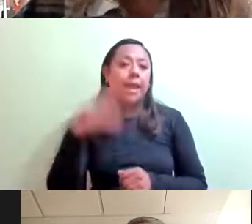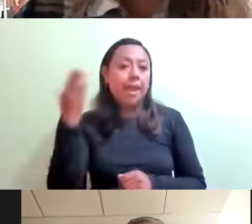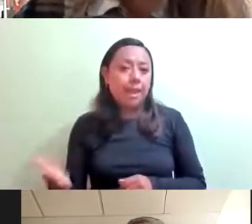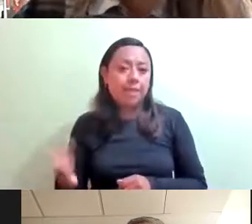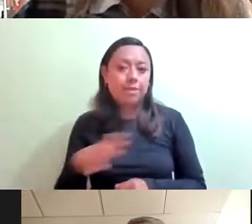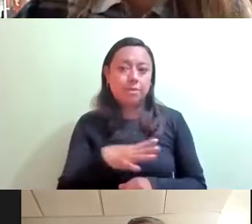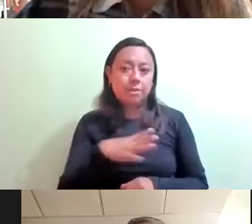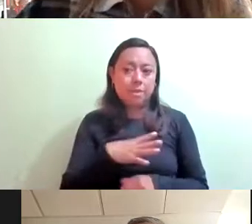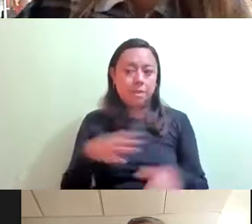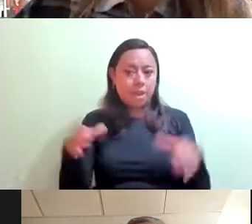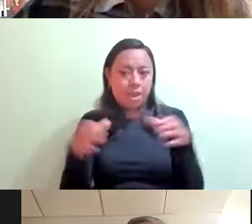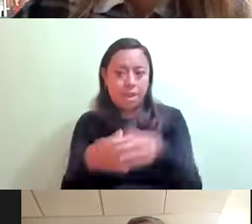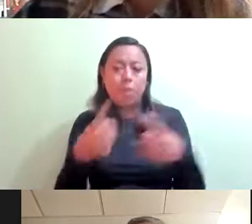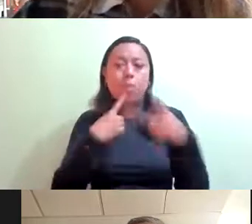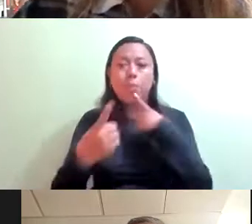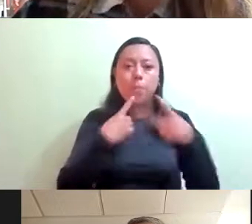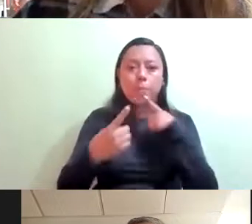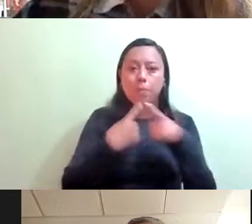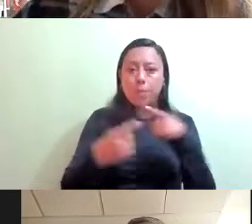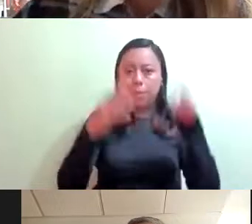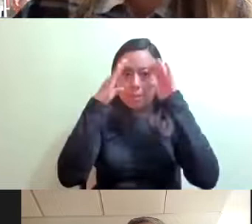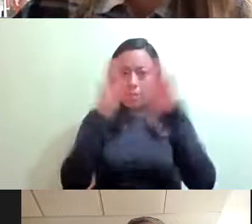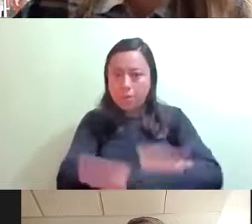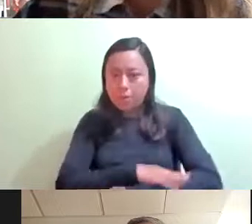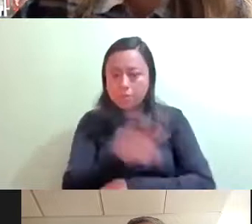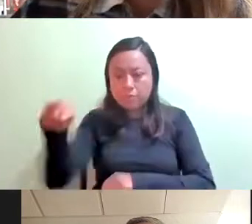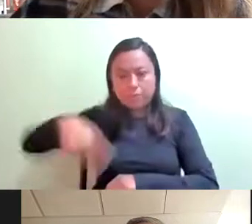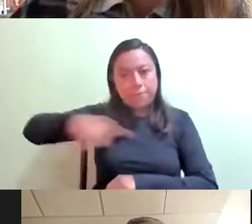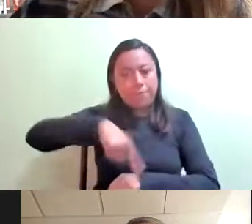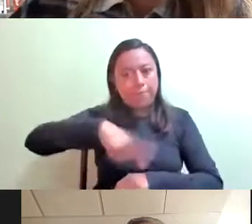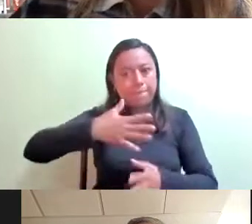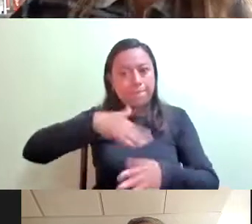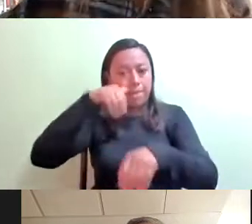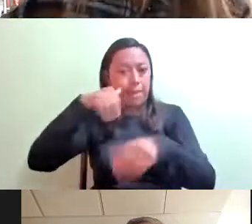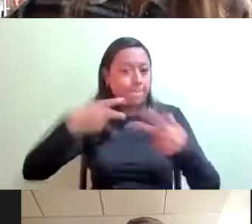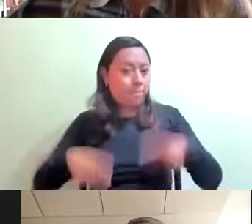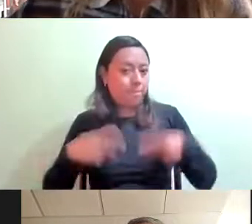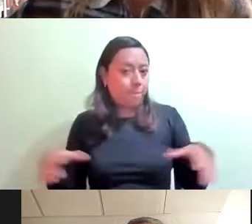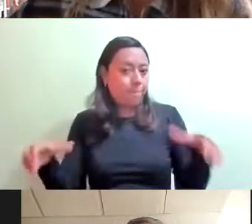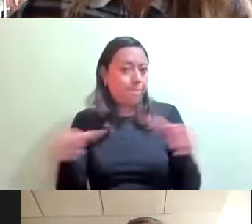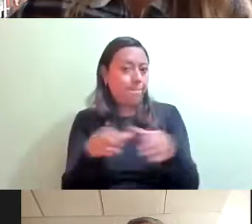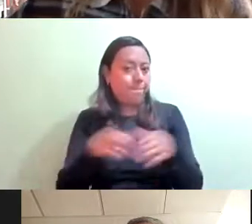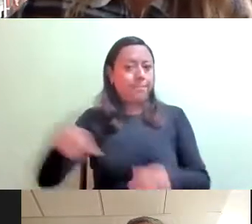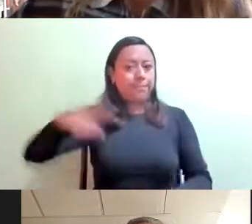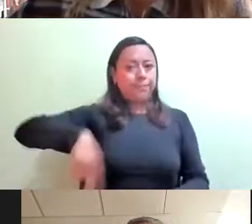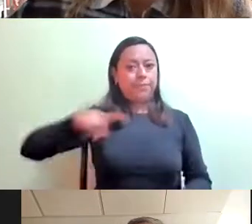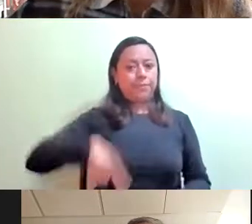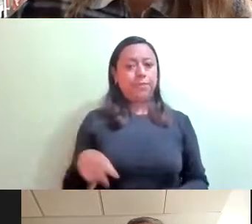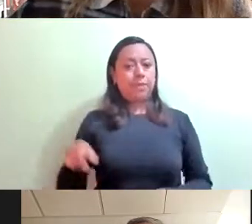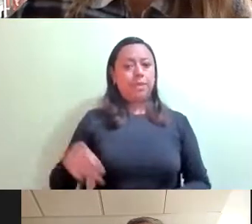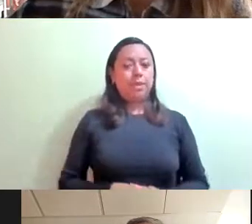consenso, un importante número de personas que se